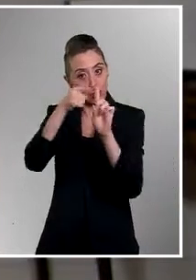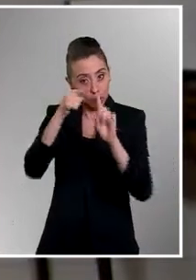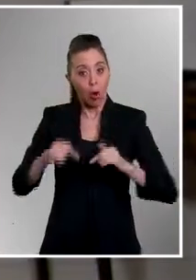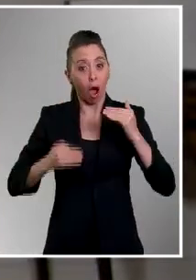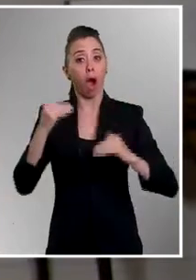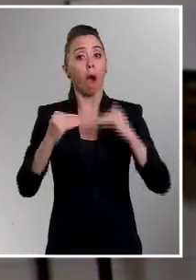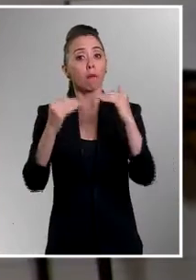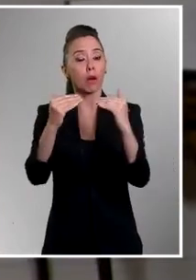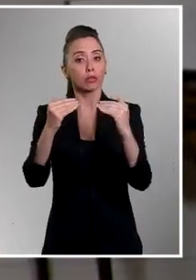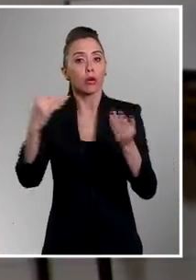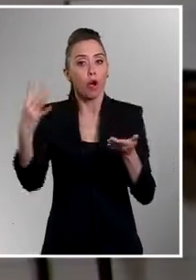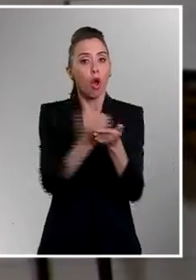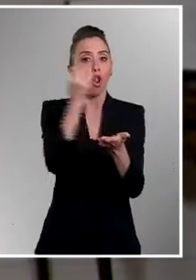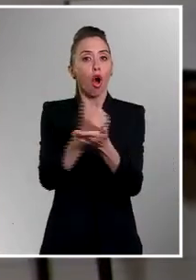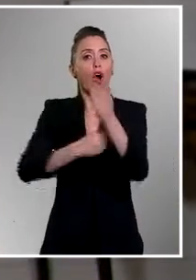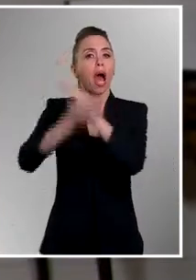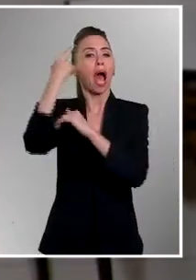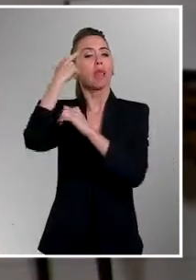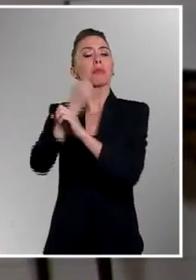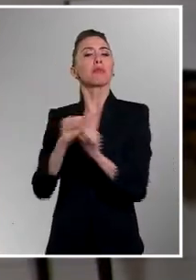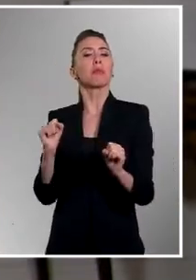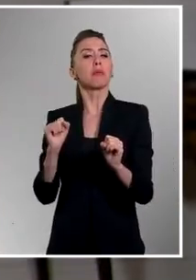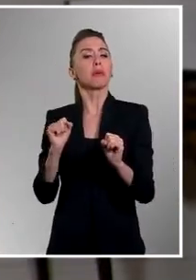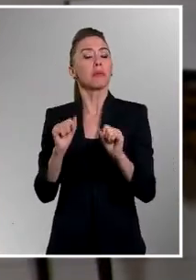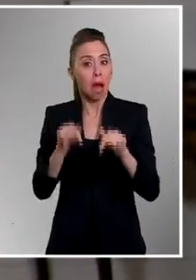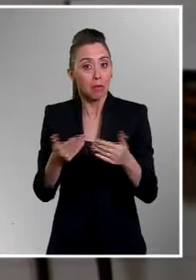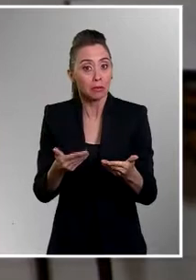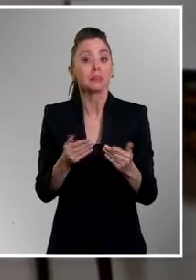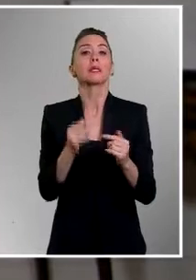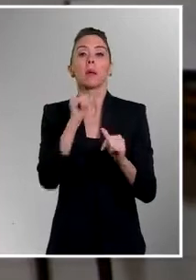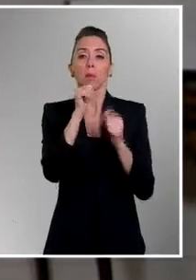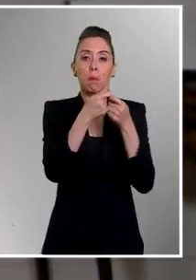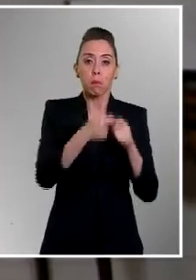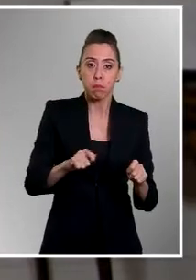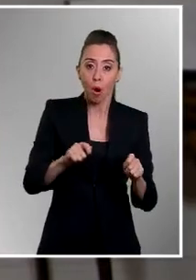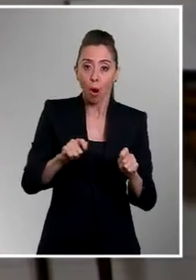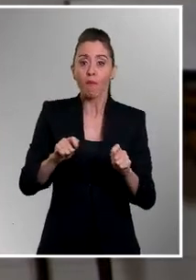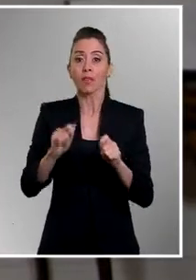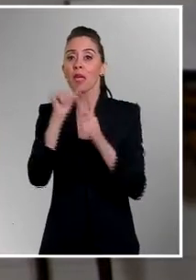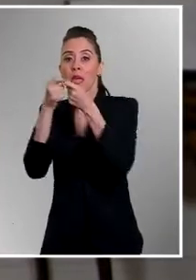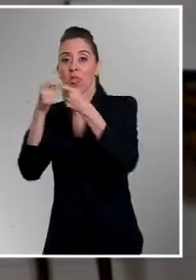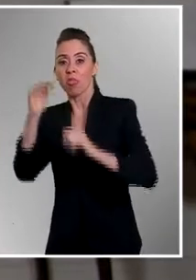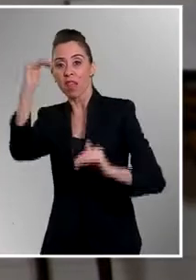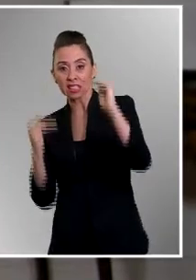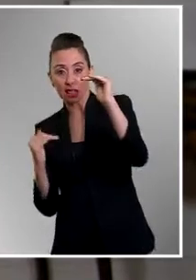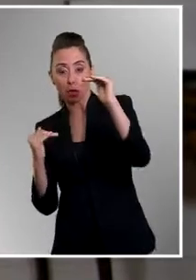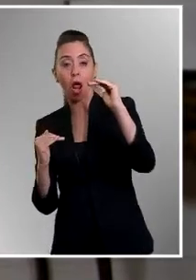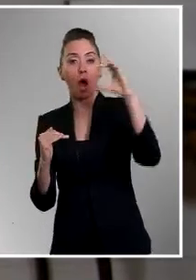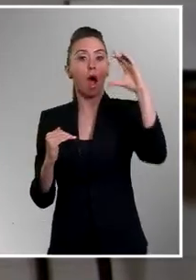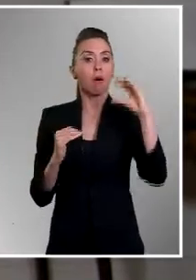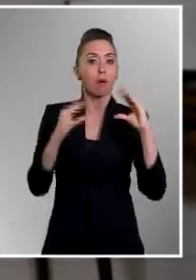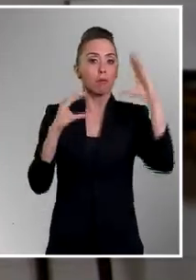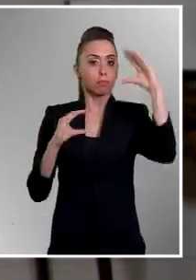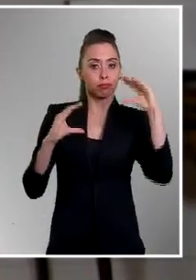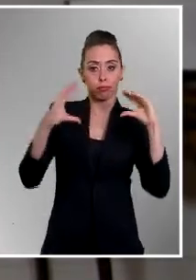estamos conquistando logros que ante la impensable y la pobreza y la desigualdad siguen reduciéndose a pesar del menor dinamismo